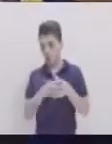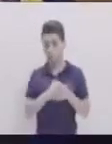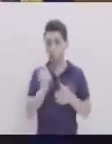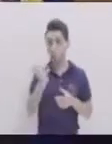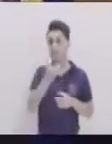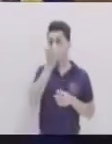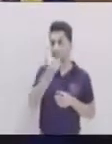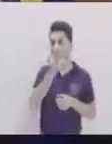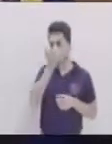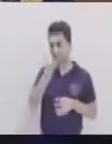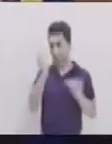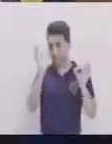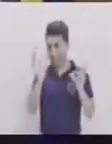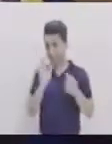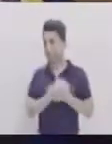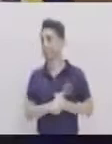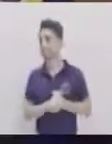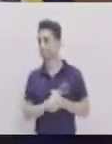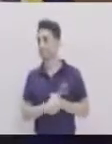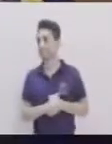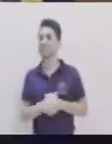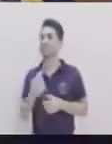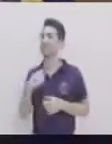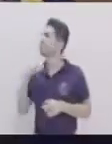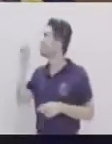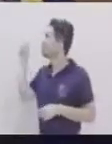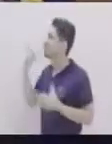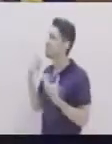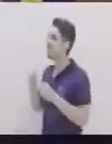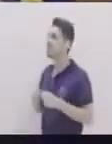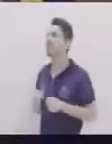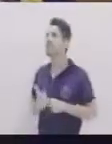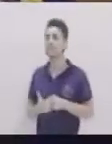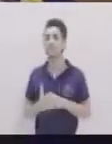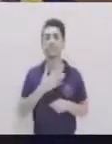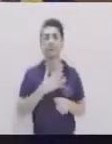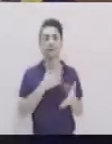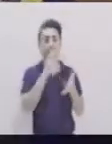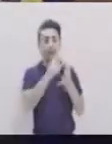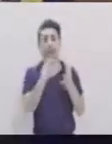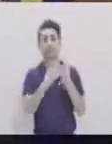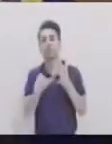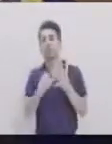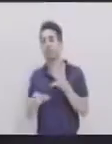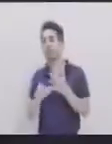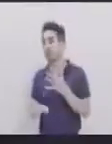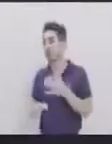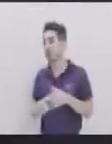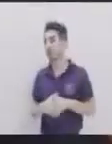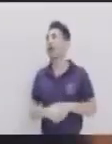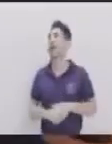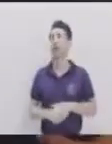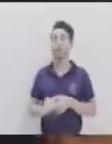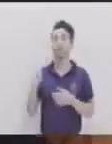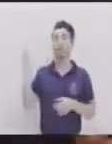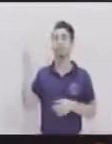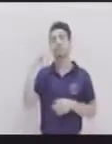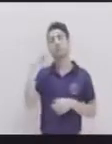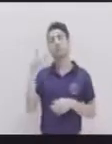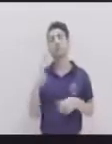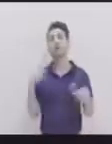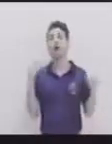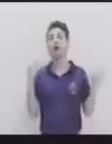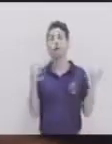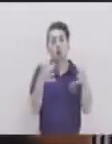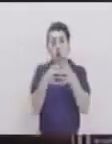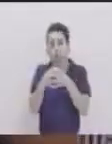manzana. ¡Excelente! Lo que acabamos de trabajar se llama clasificación. Esta consiste en